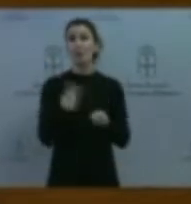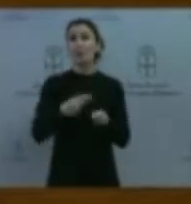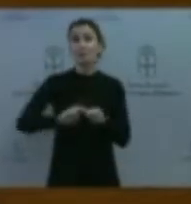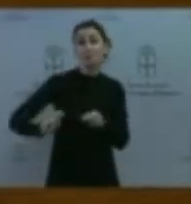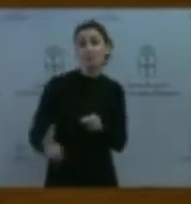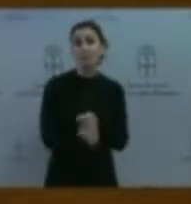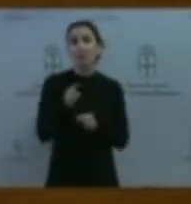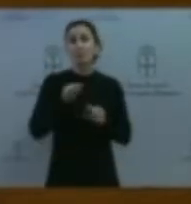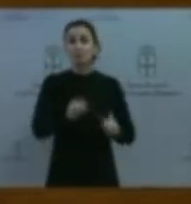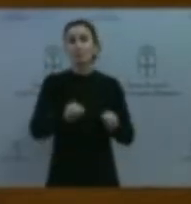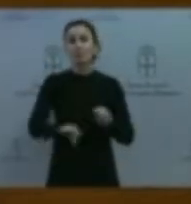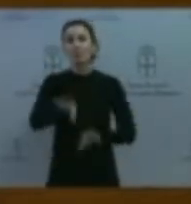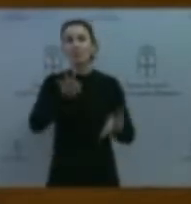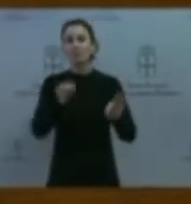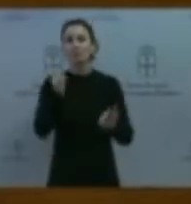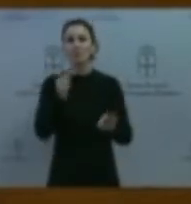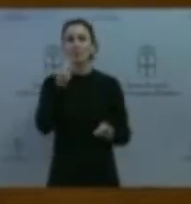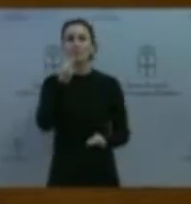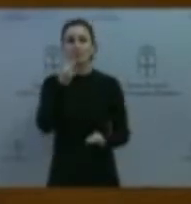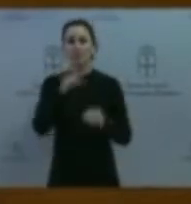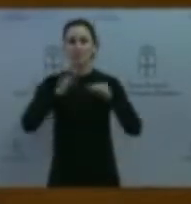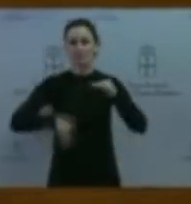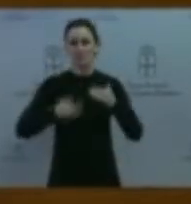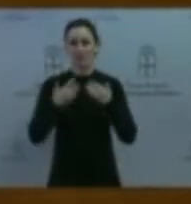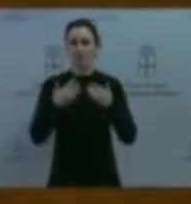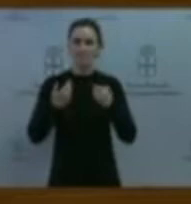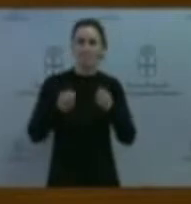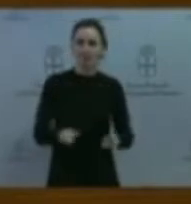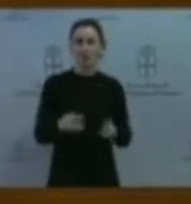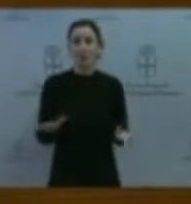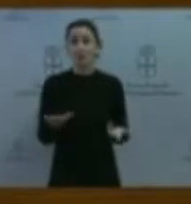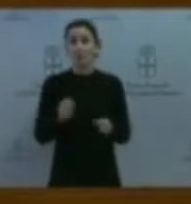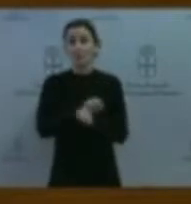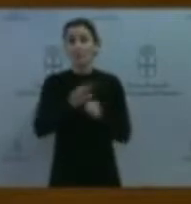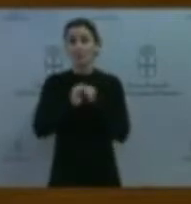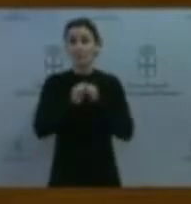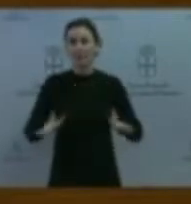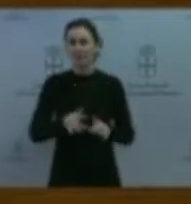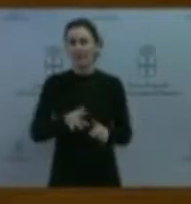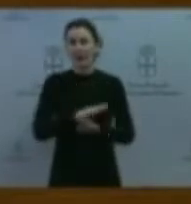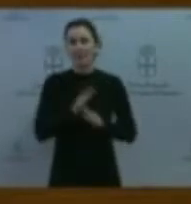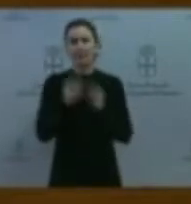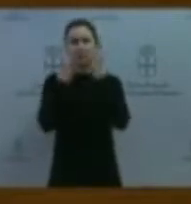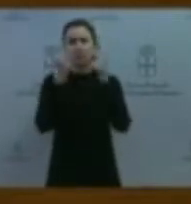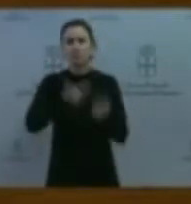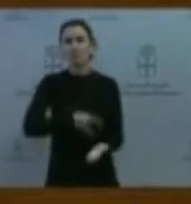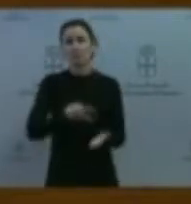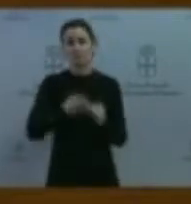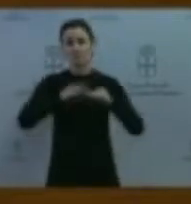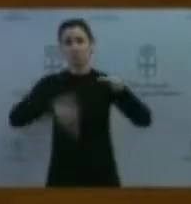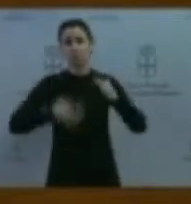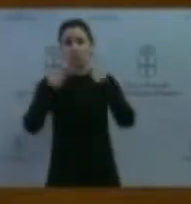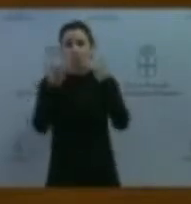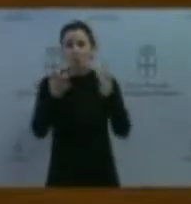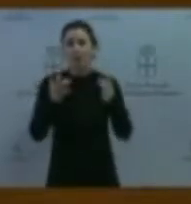desigualdad. Esta pandemia ha sacado a relucir las vergüenzas y las desigualdades de un sistema que lleva décadas realizando transferencias de capital desde las